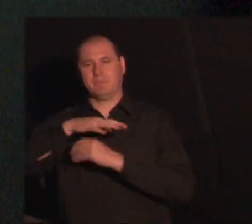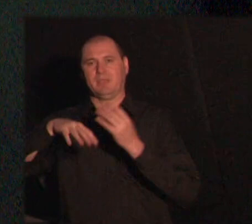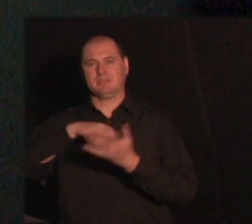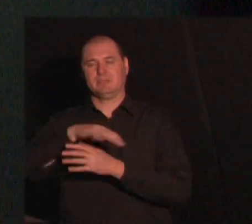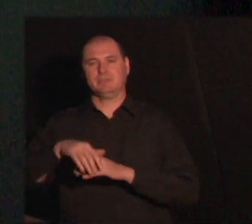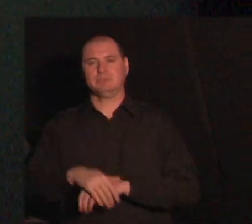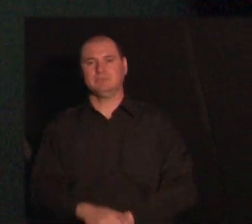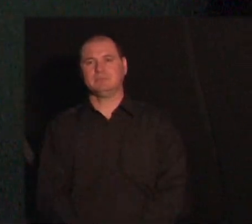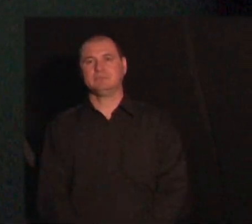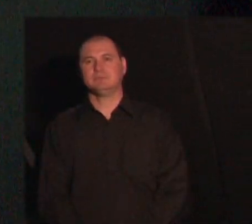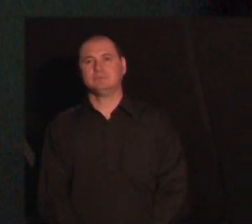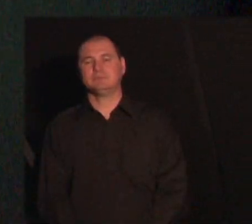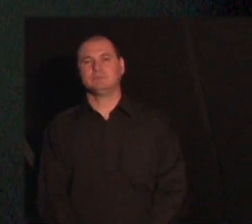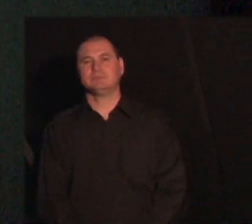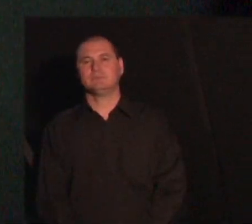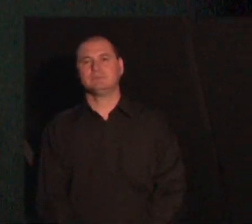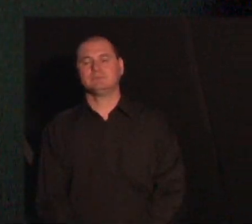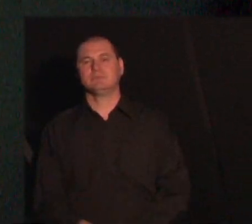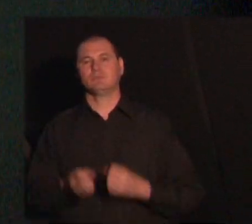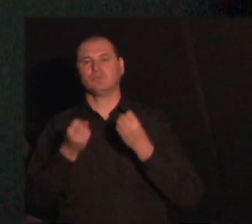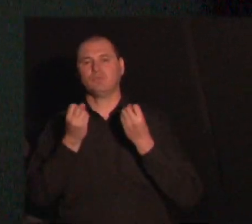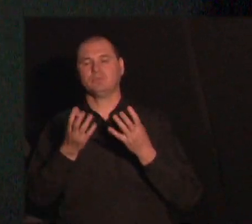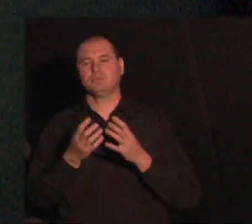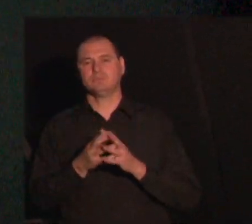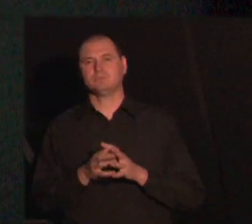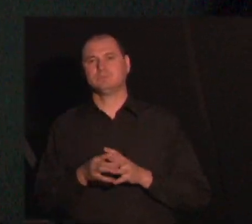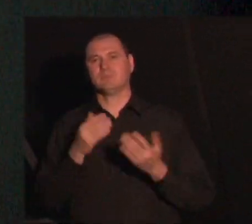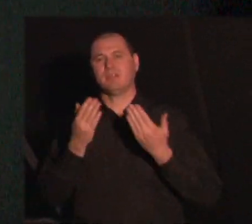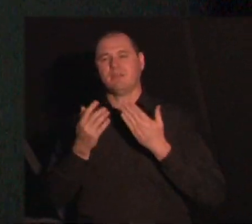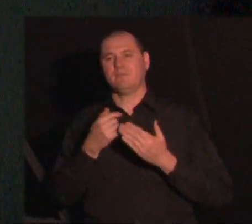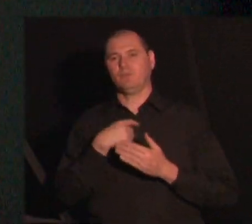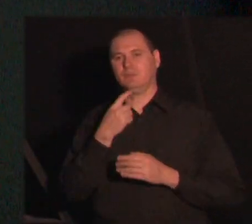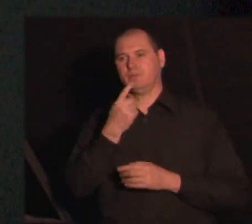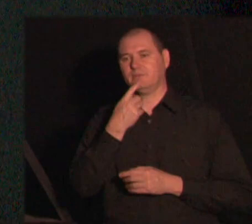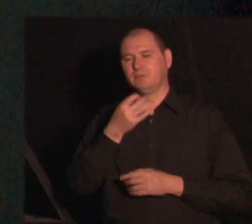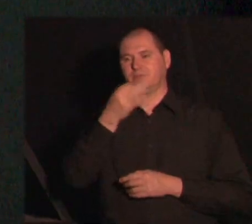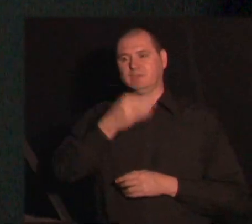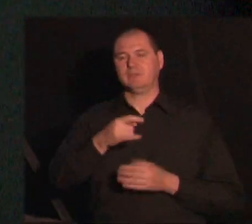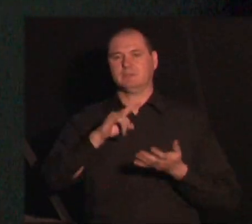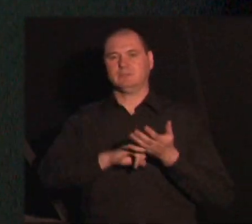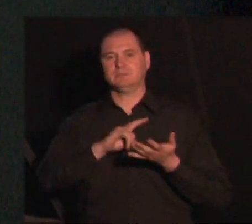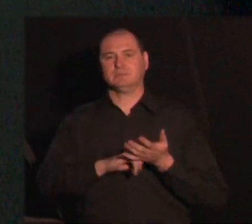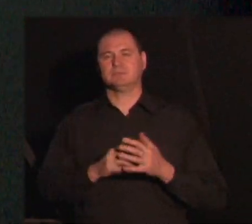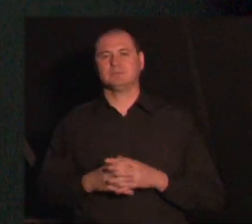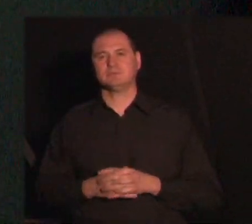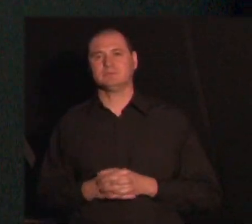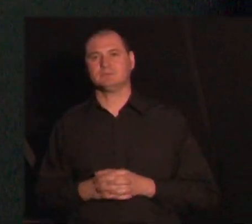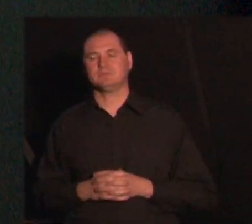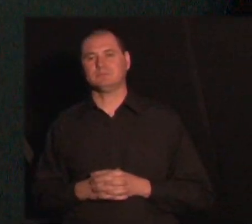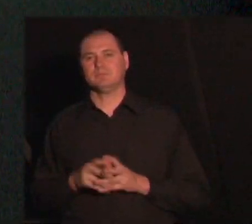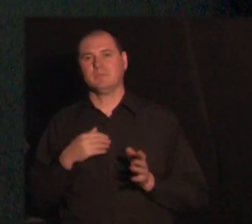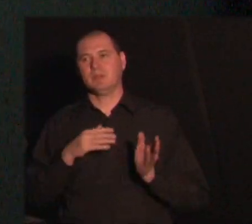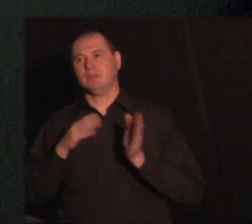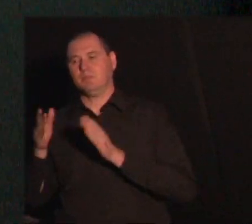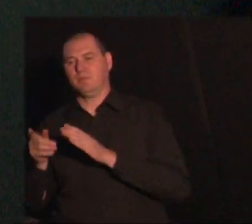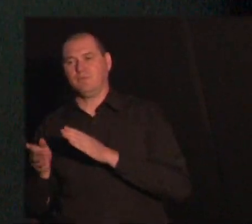todo, ¿verdad? Yo. Entonces, por eso como que hablaba muy bien el castellano, para no irme hacia allá,